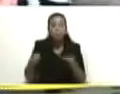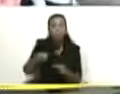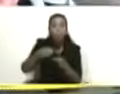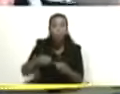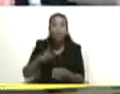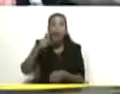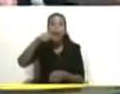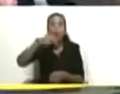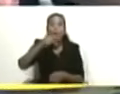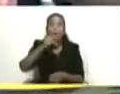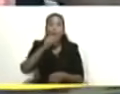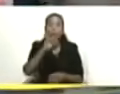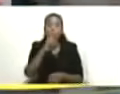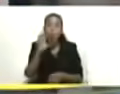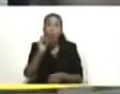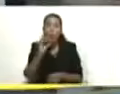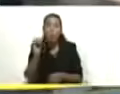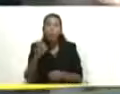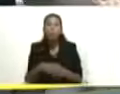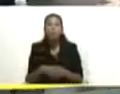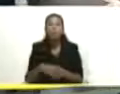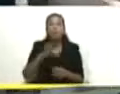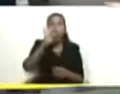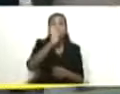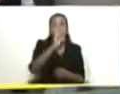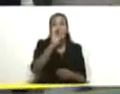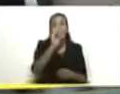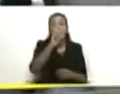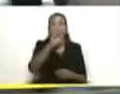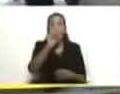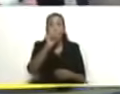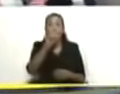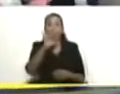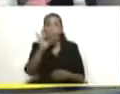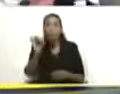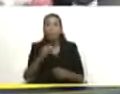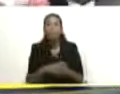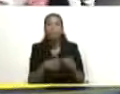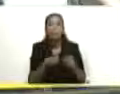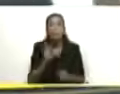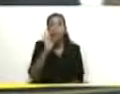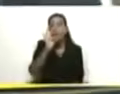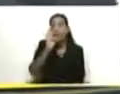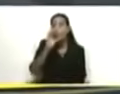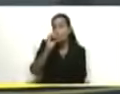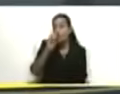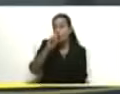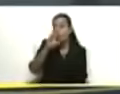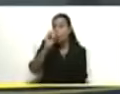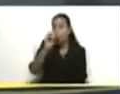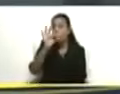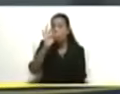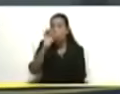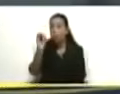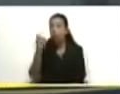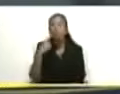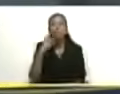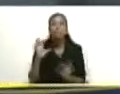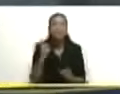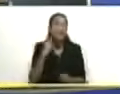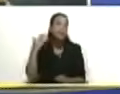Nutrifororo. Agarra aquí, pues, por favor. El fororo. ¿Ah? Tradición